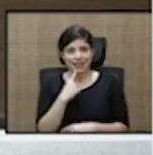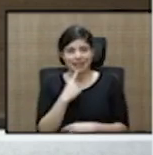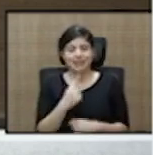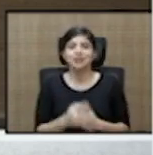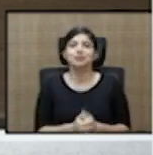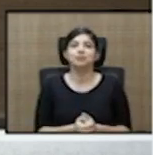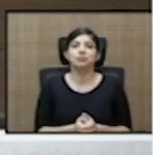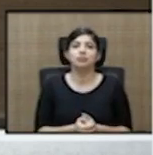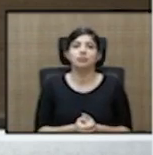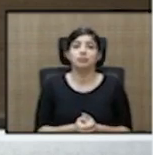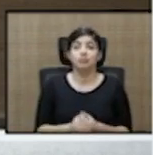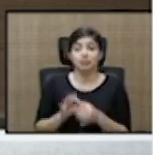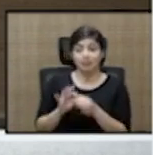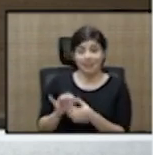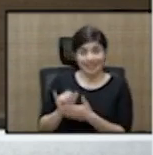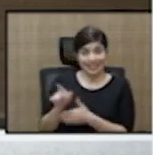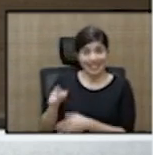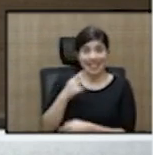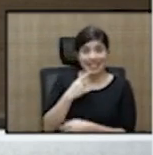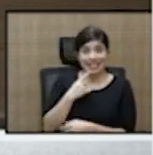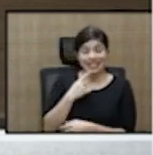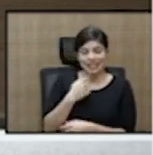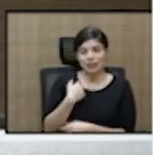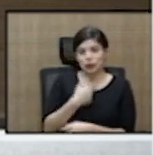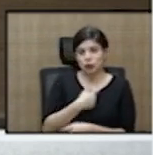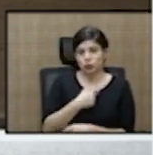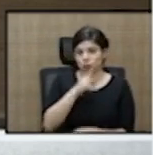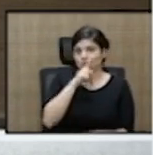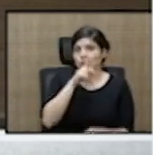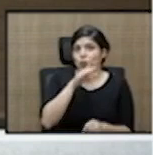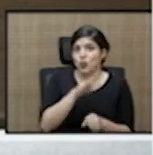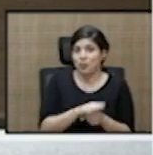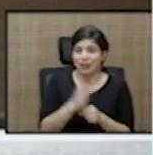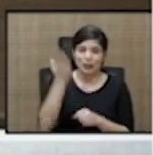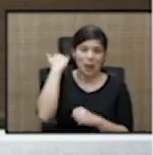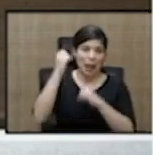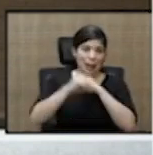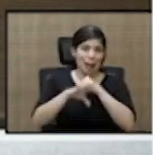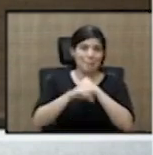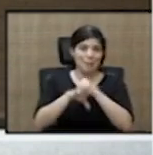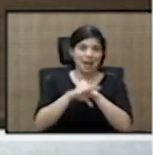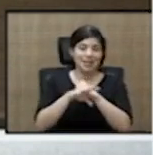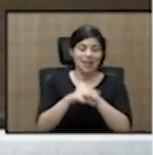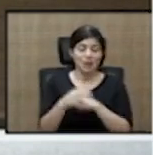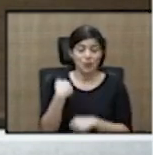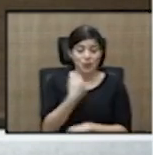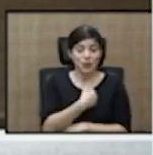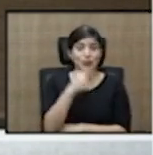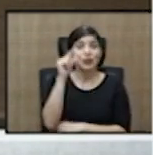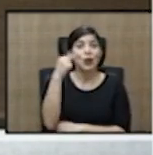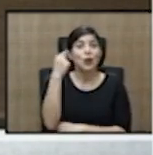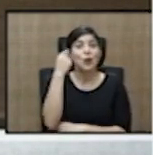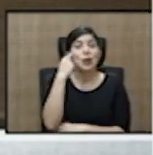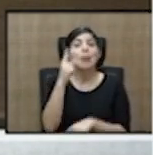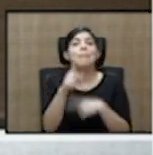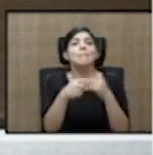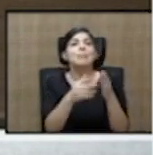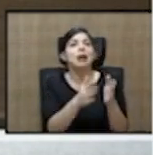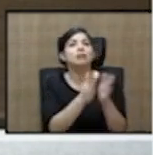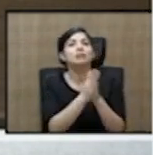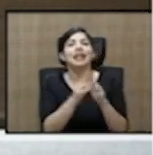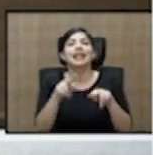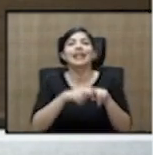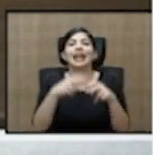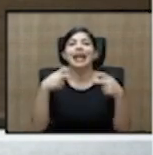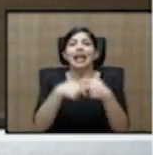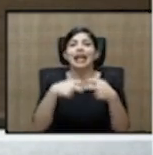ejecutivo confrontado con un legislativo, y eso solo se puede hacer desde una perspectiva de madurez política para tender los puentes. Pero yo